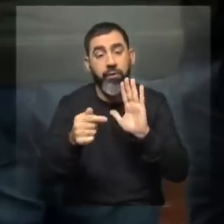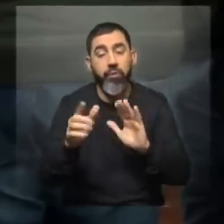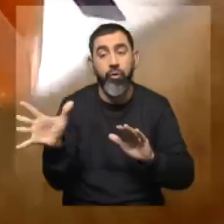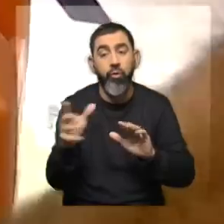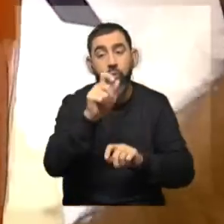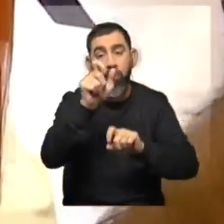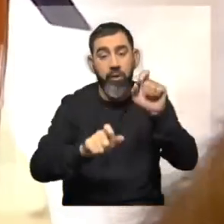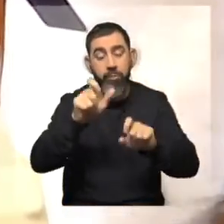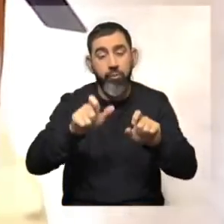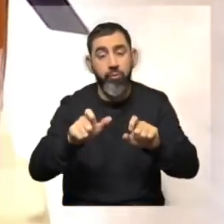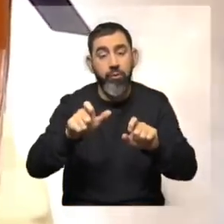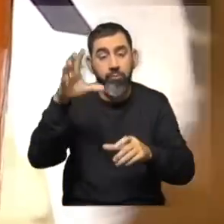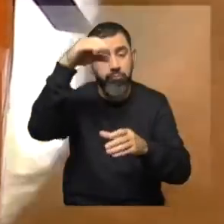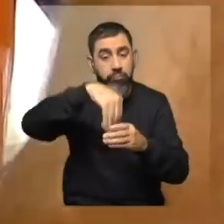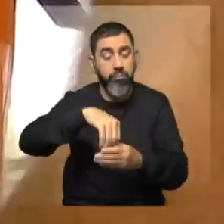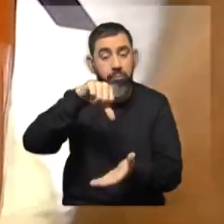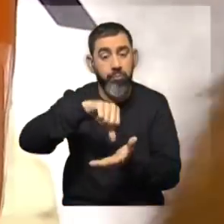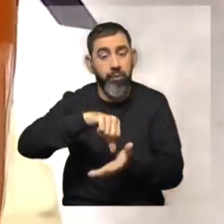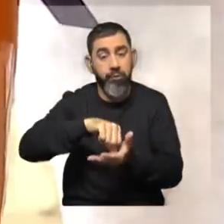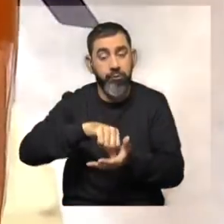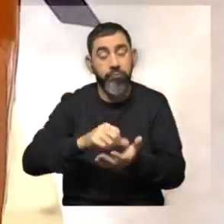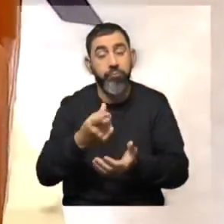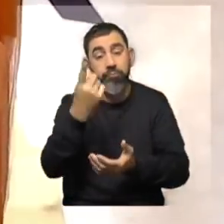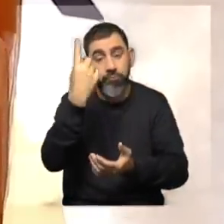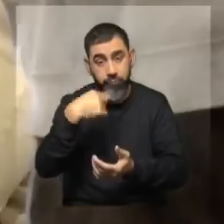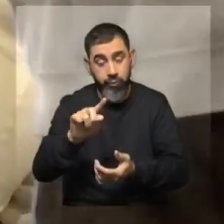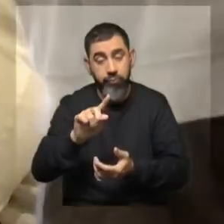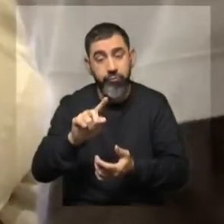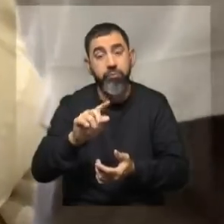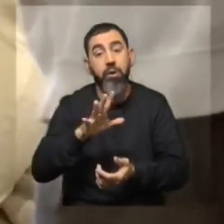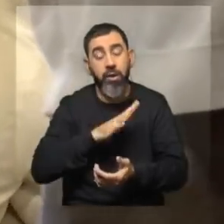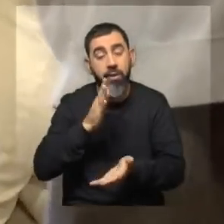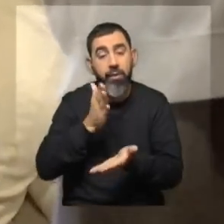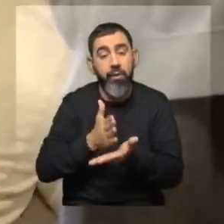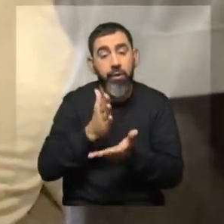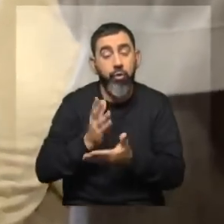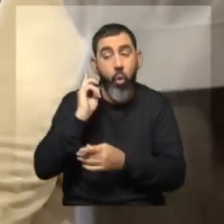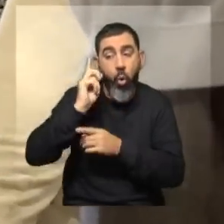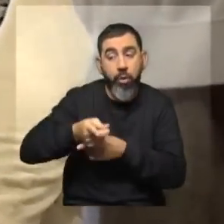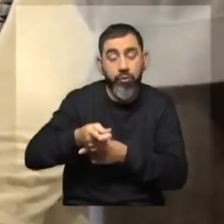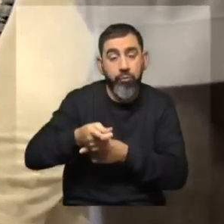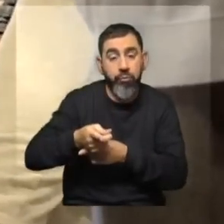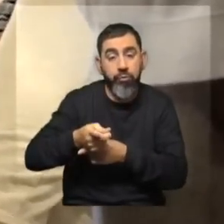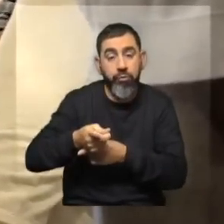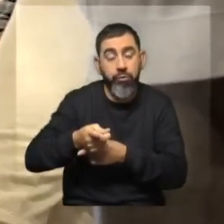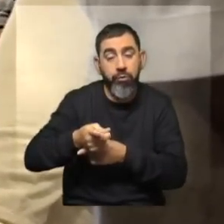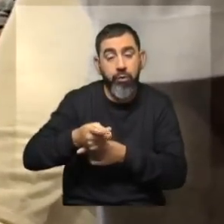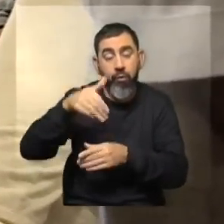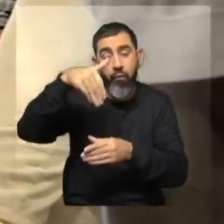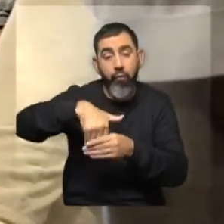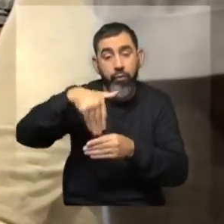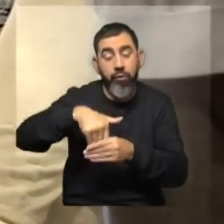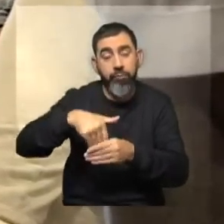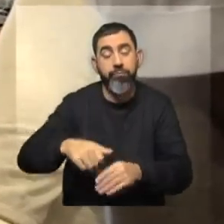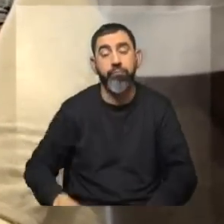ciudadanos son parte de la nación y para y por lo cual y por ello tienen el derecho y la obligación de de ser electores y